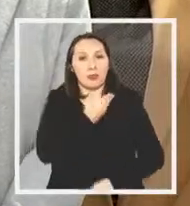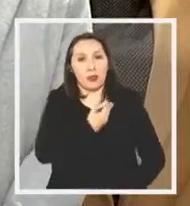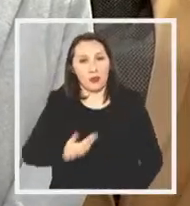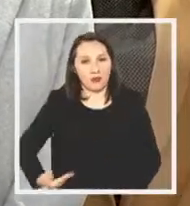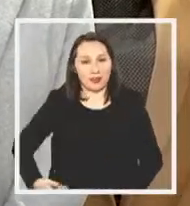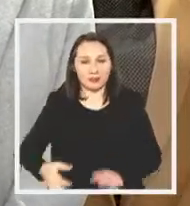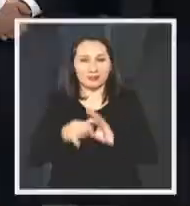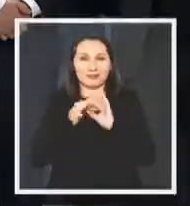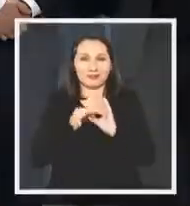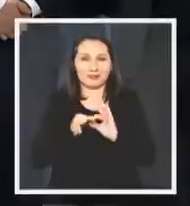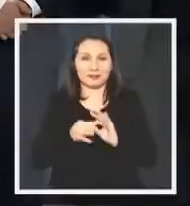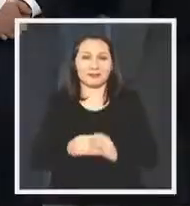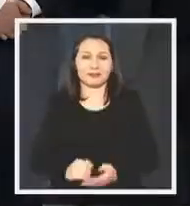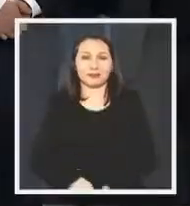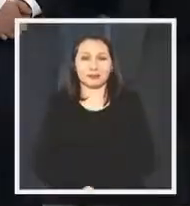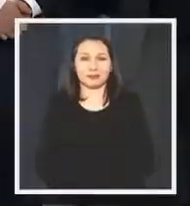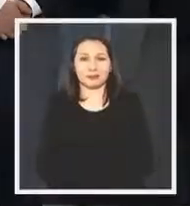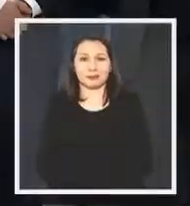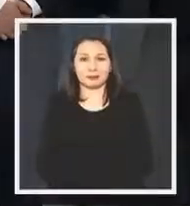gracias